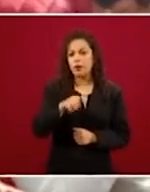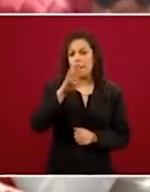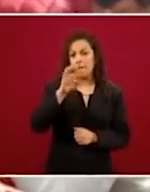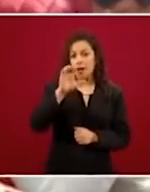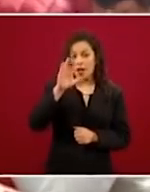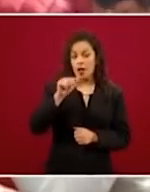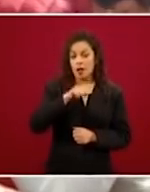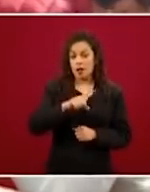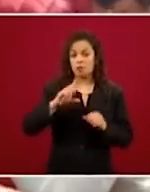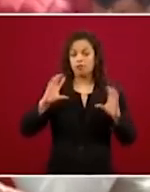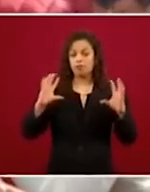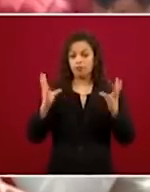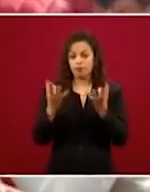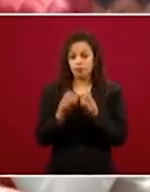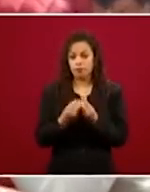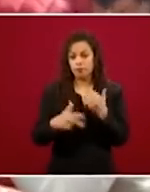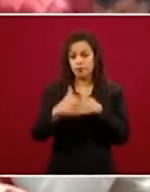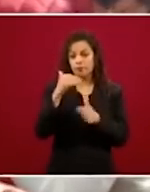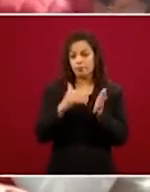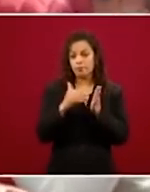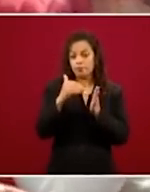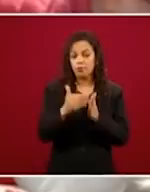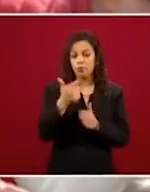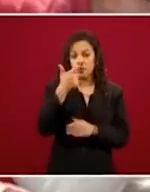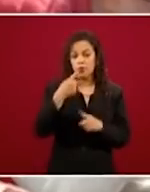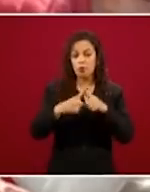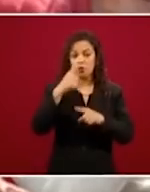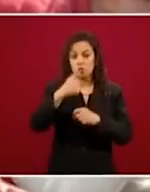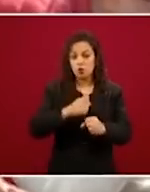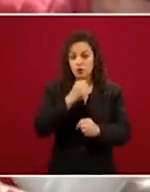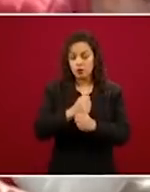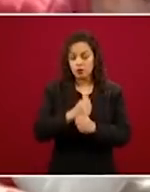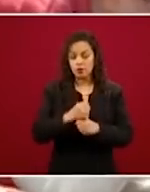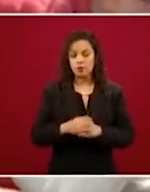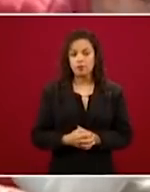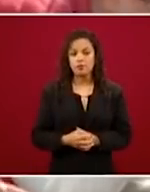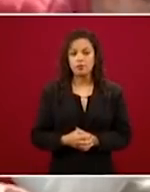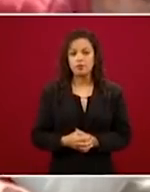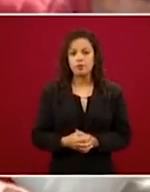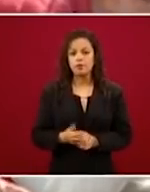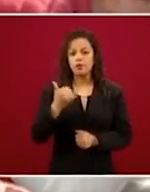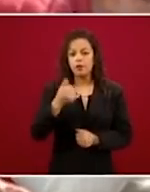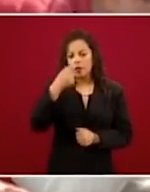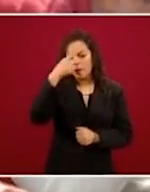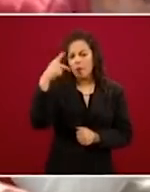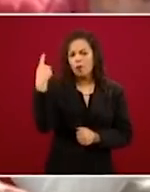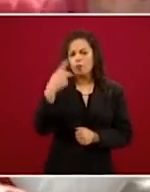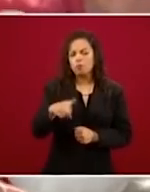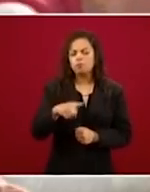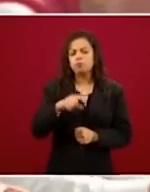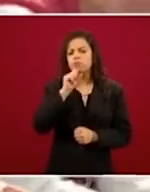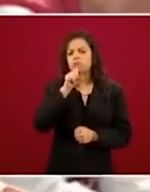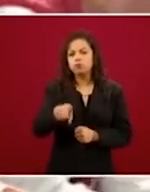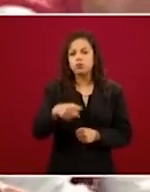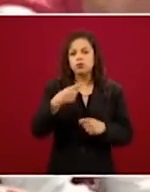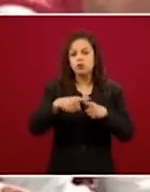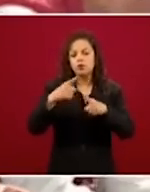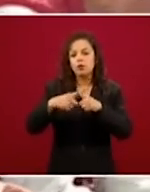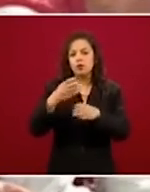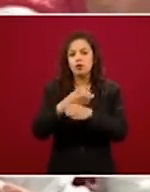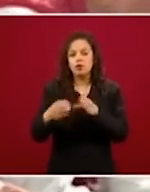13 millones de pesos anuales y también para actividades sociales y culturales y deportivas